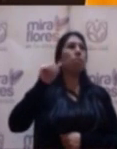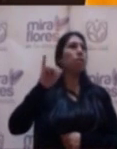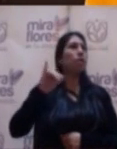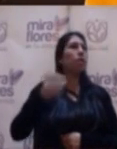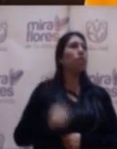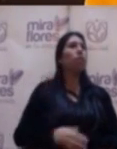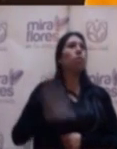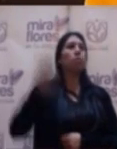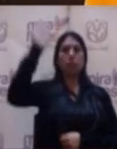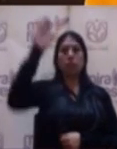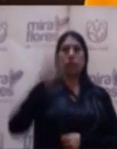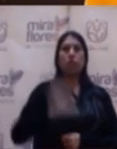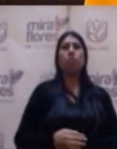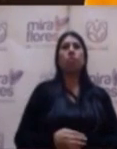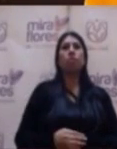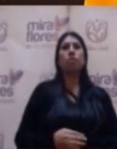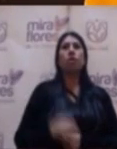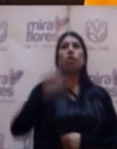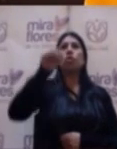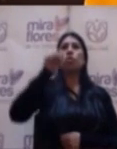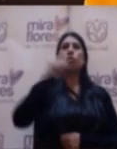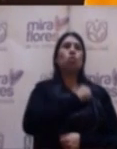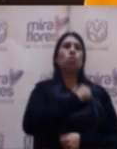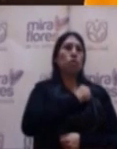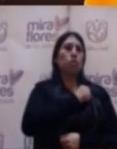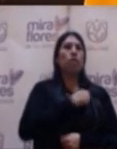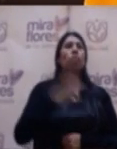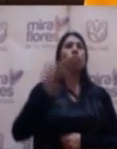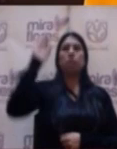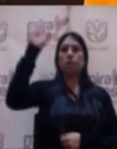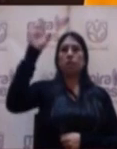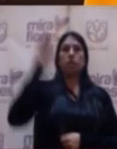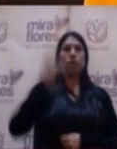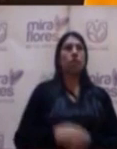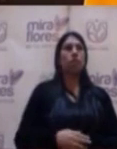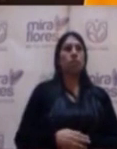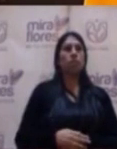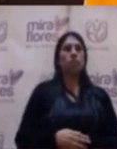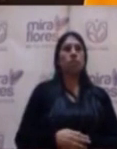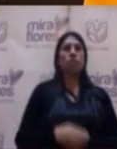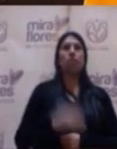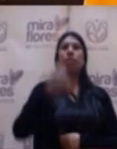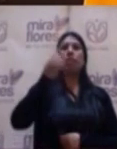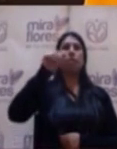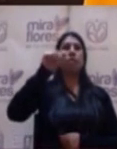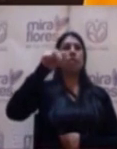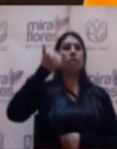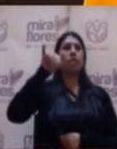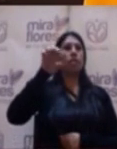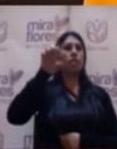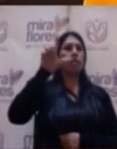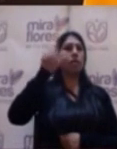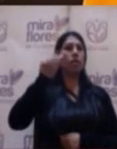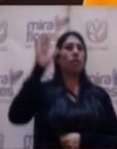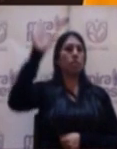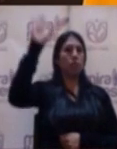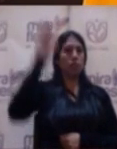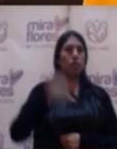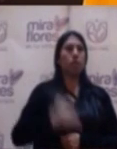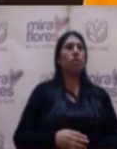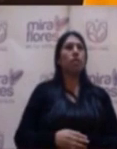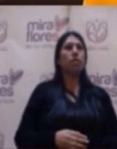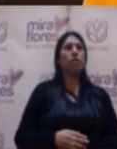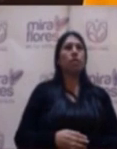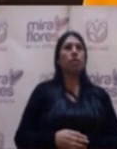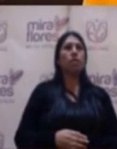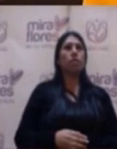Jiménez de Olavide. Presente. Señora Susana Stilich Watson. Presente. Señorita Daniela Lozano Vítor.